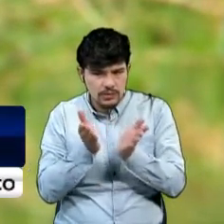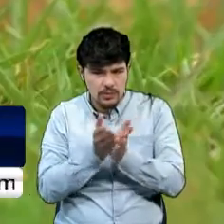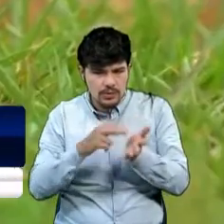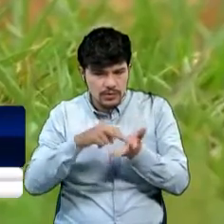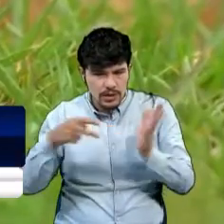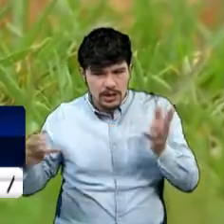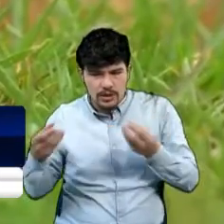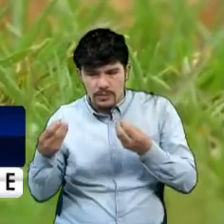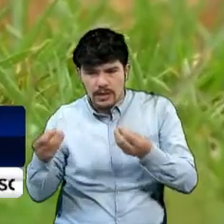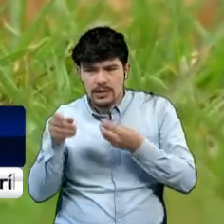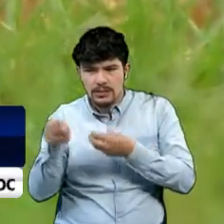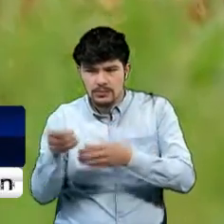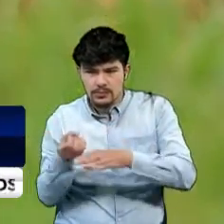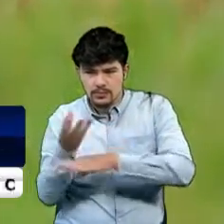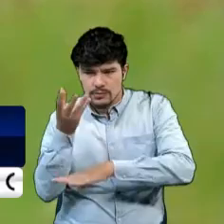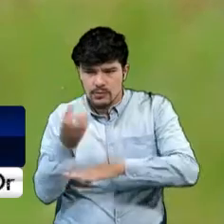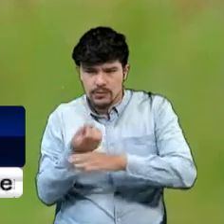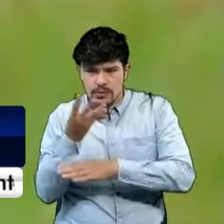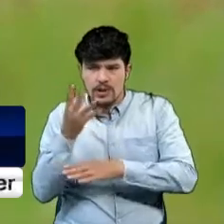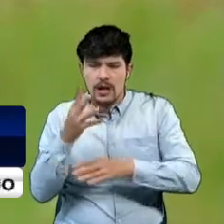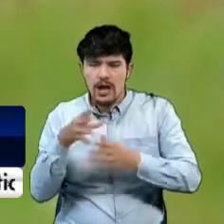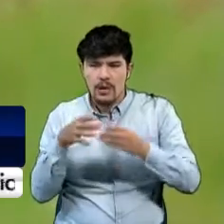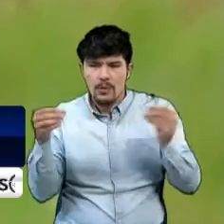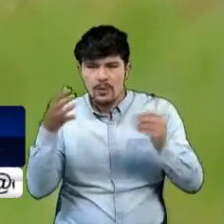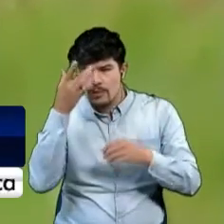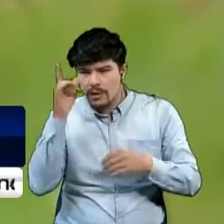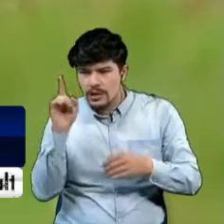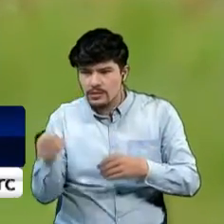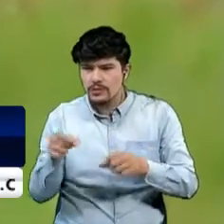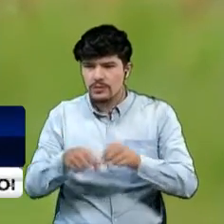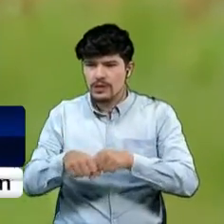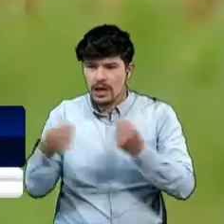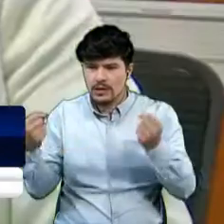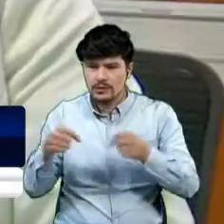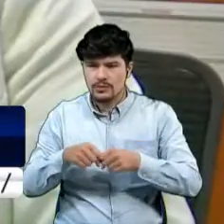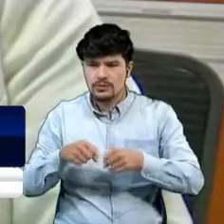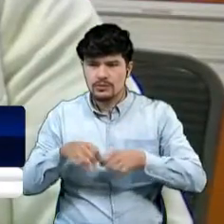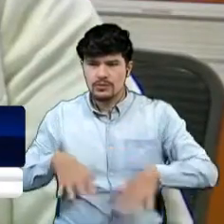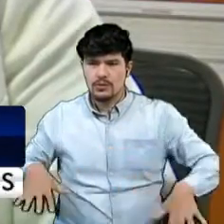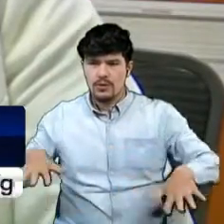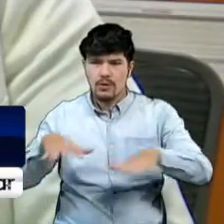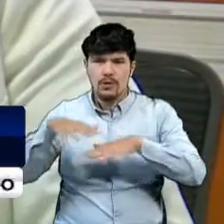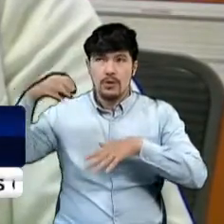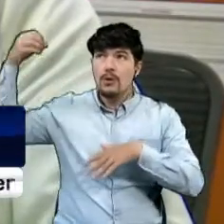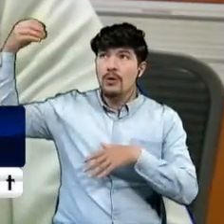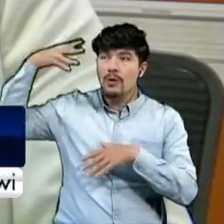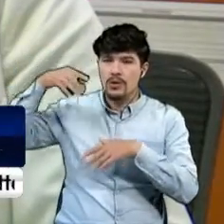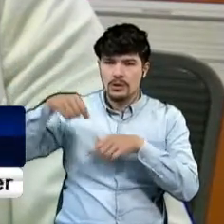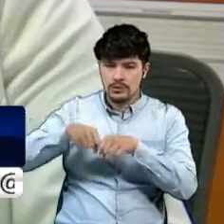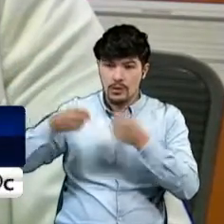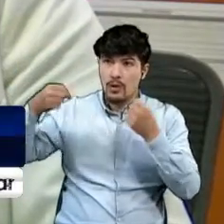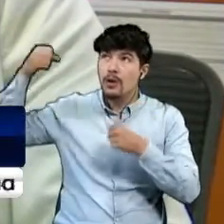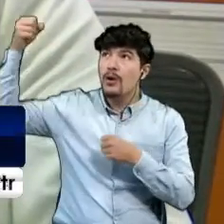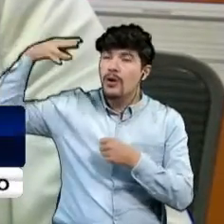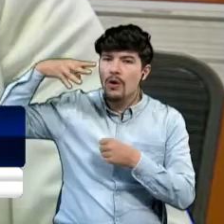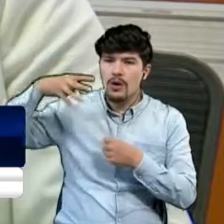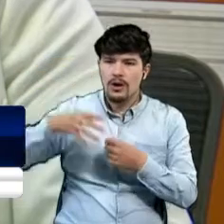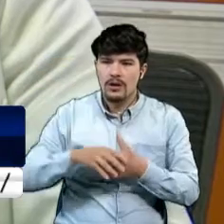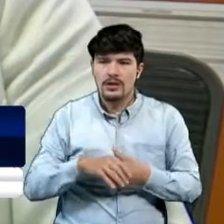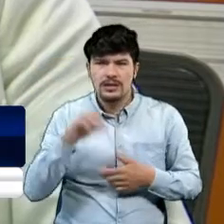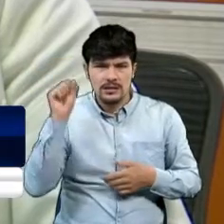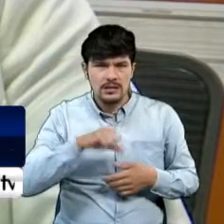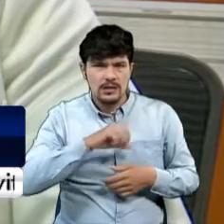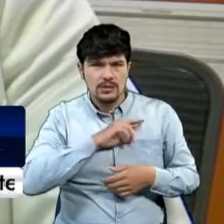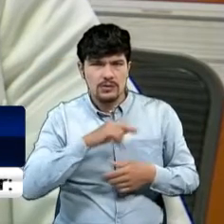siembra del prado japonés pues ya registra daños por el sol si es claro en las presencias en las visitas